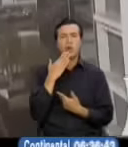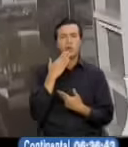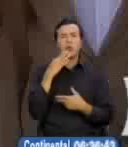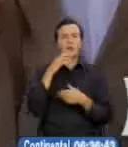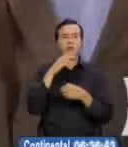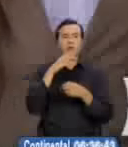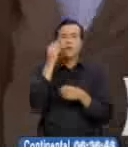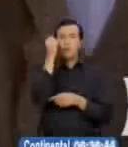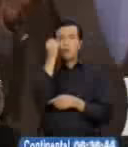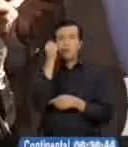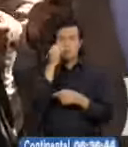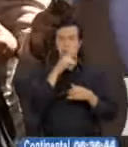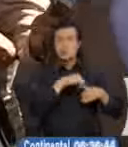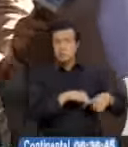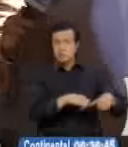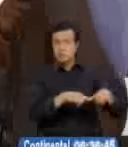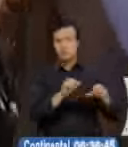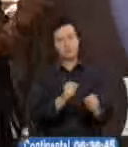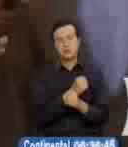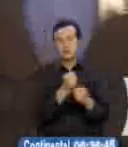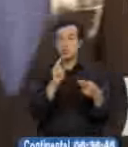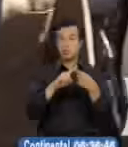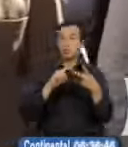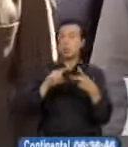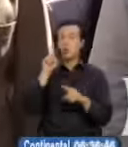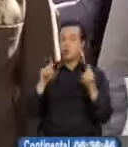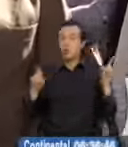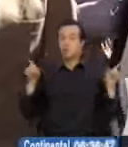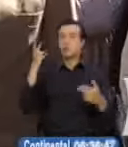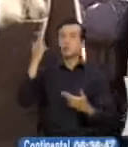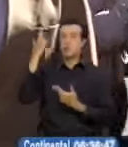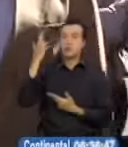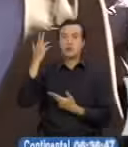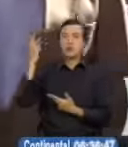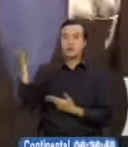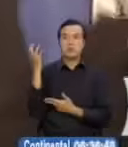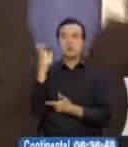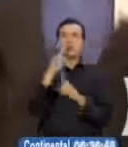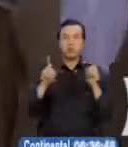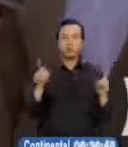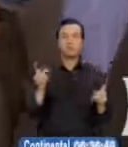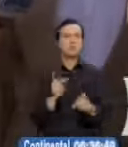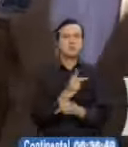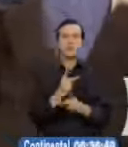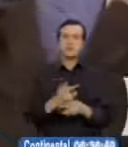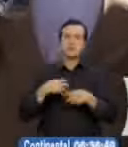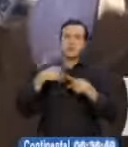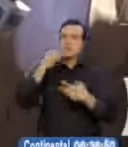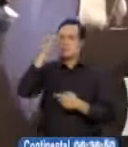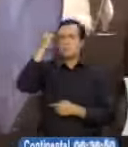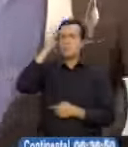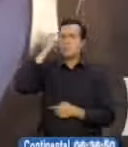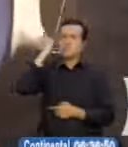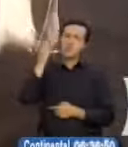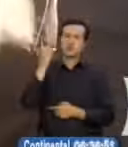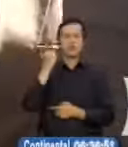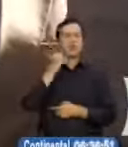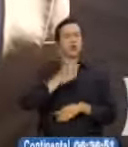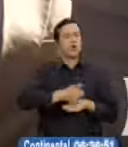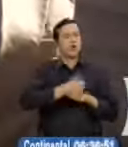financiera. El segundo, la agresividad de ciertos altos oficiales retirados que piensan que las Fuerzas Armadas son